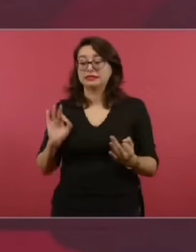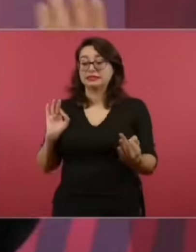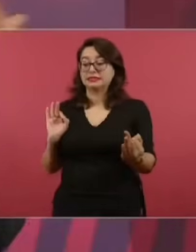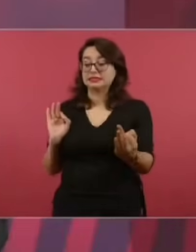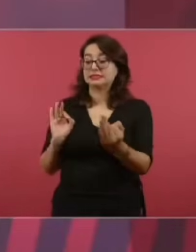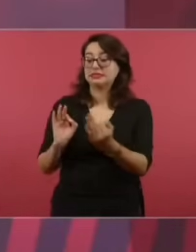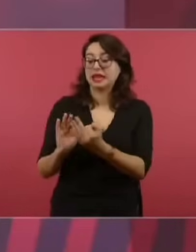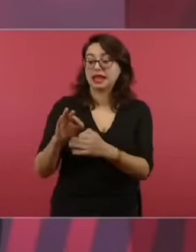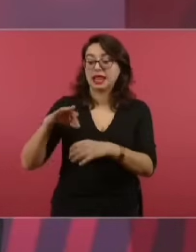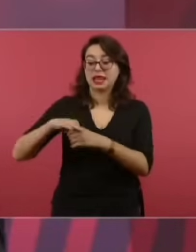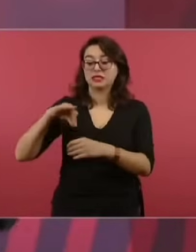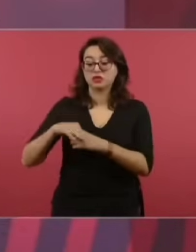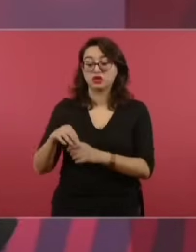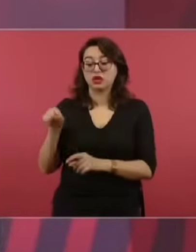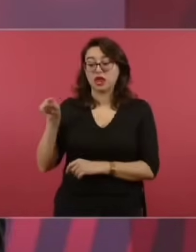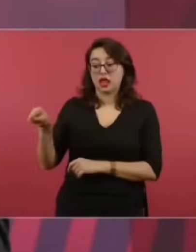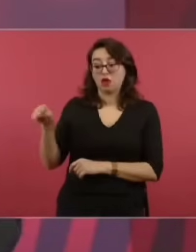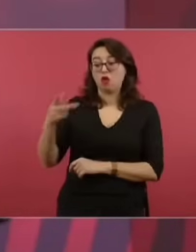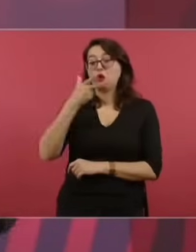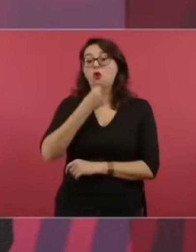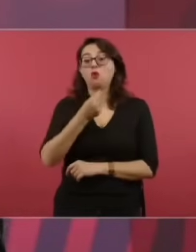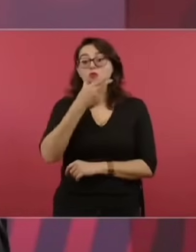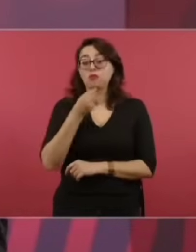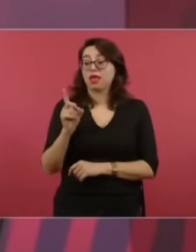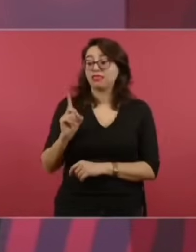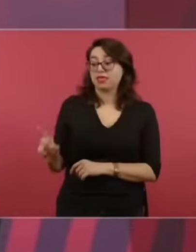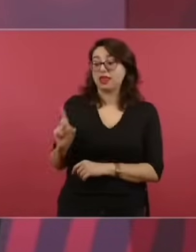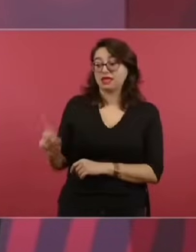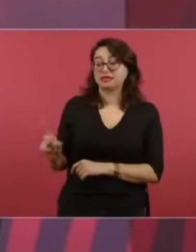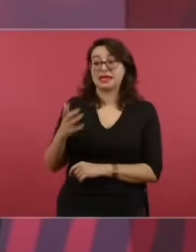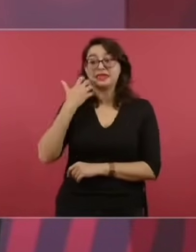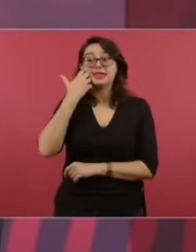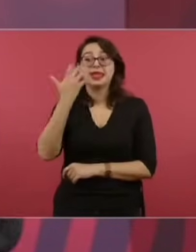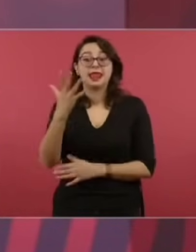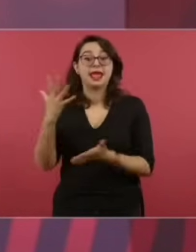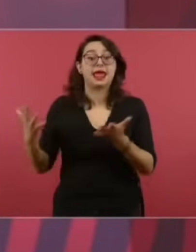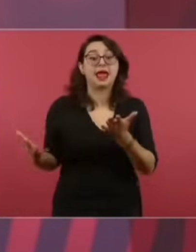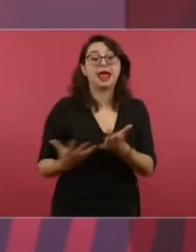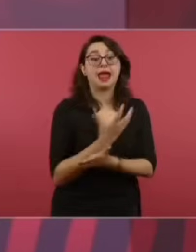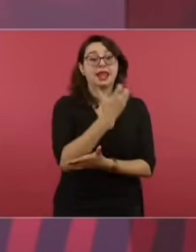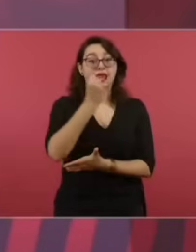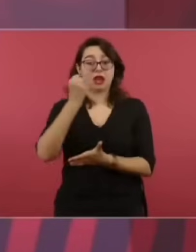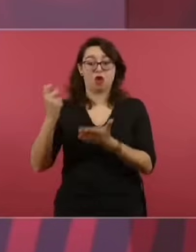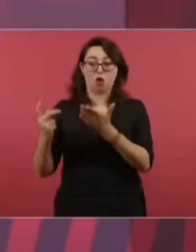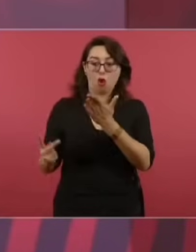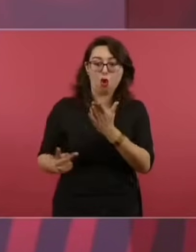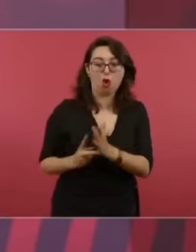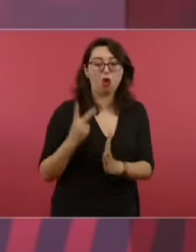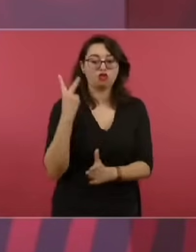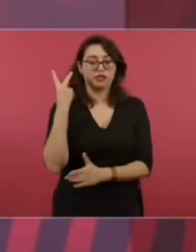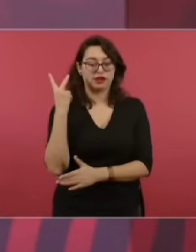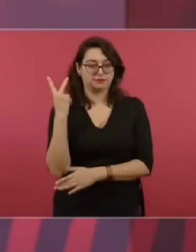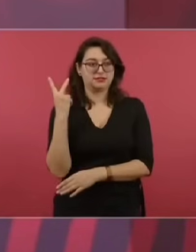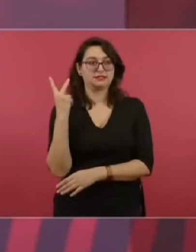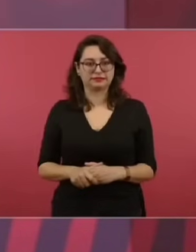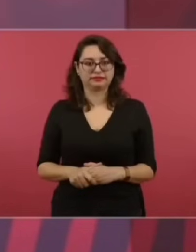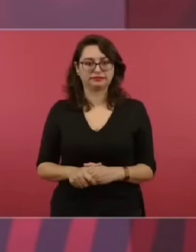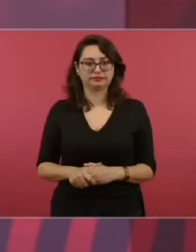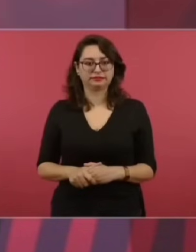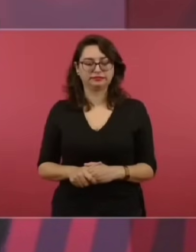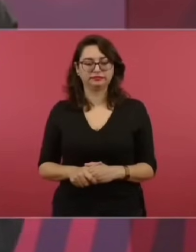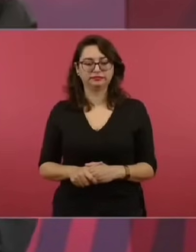que Macri, de derecha, conservador, continuara como presidente.